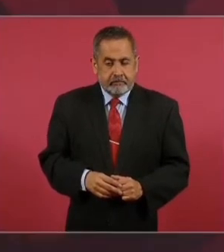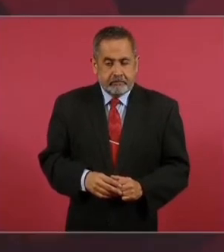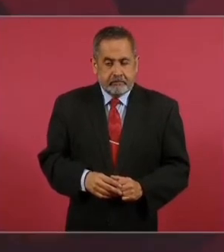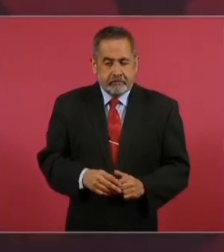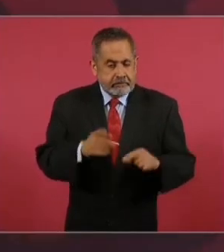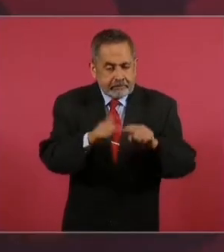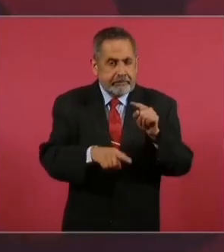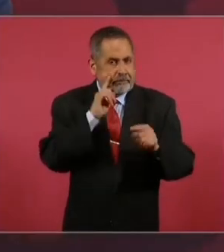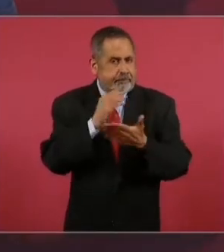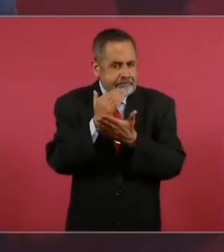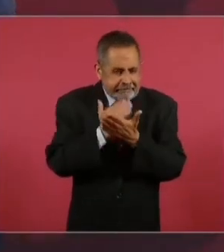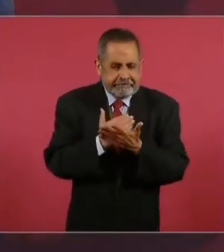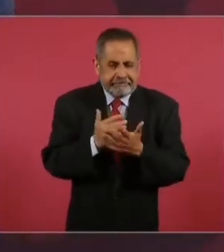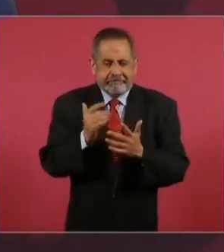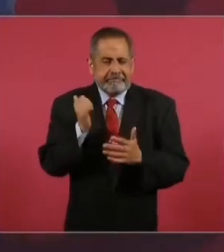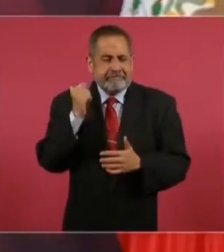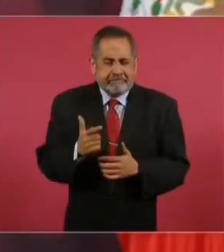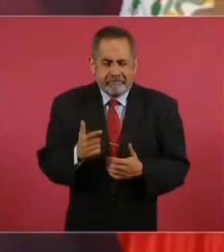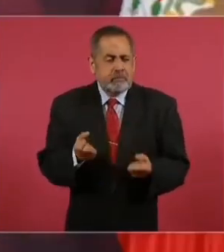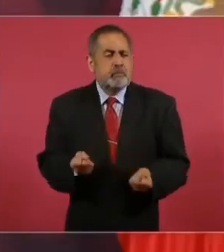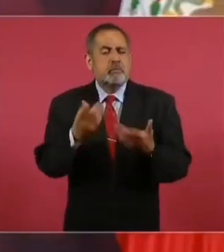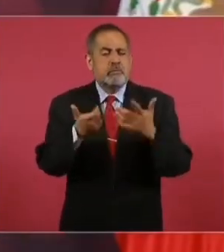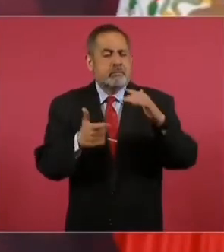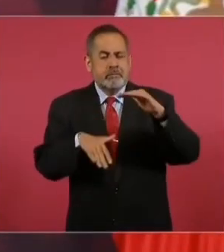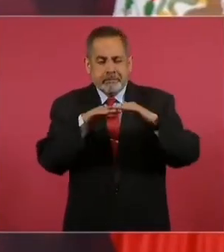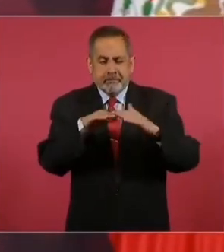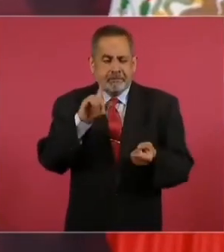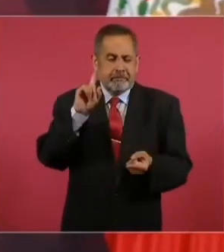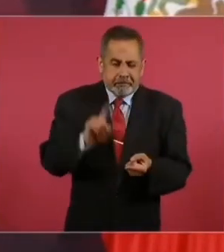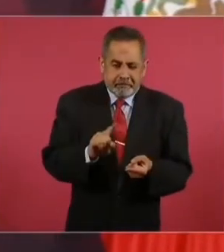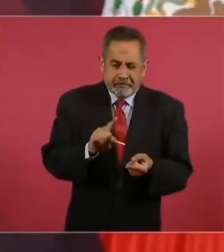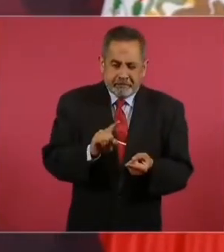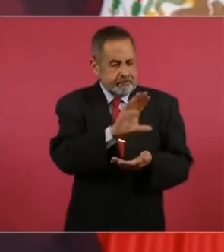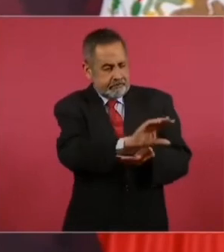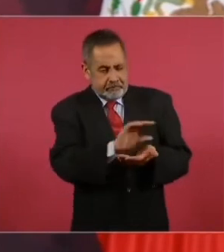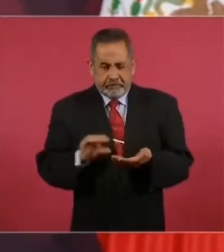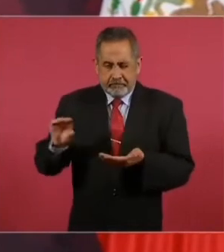quitar, de cuánto podía ser la quita